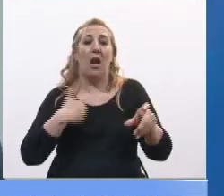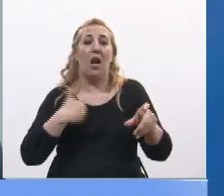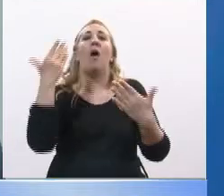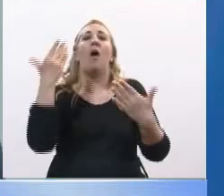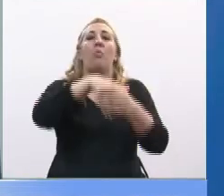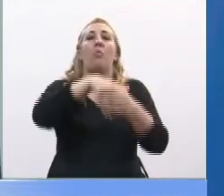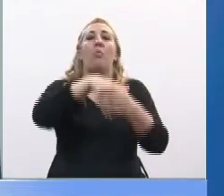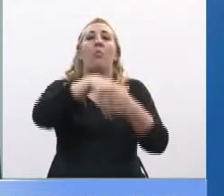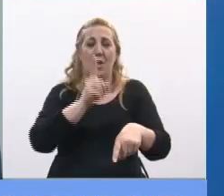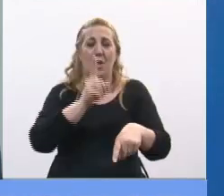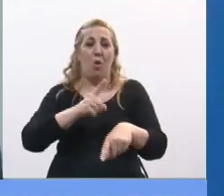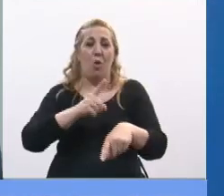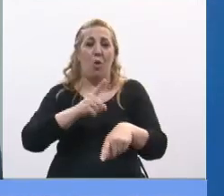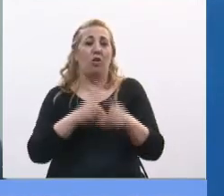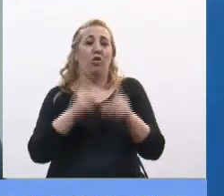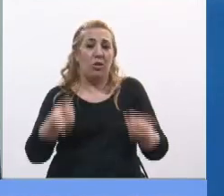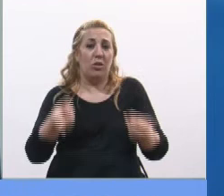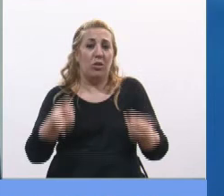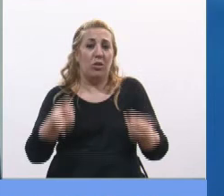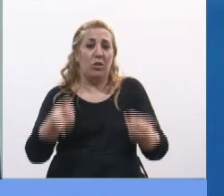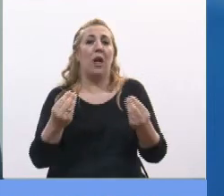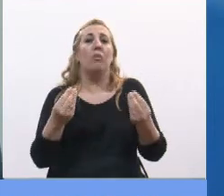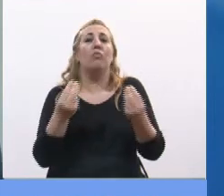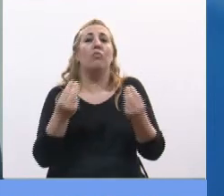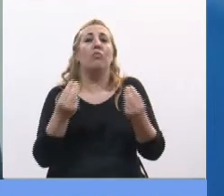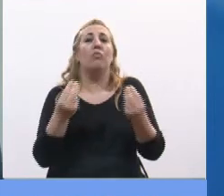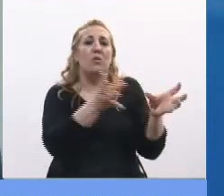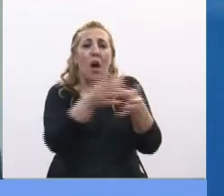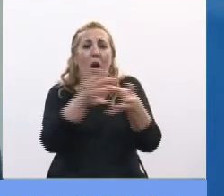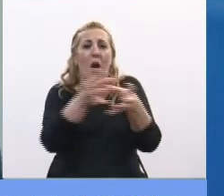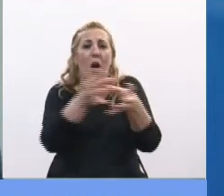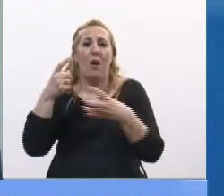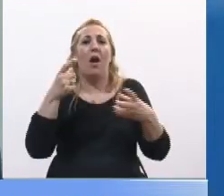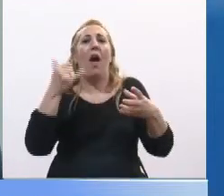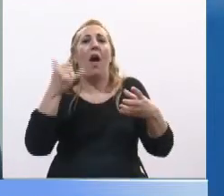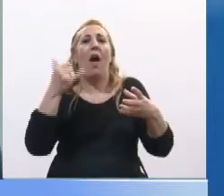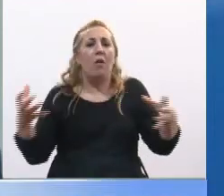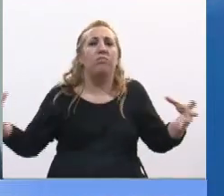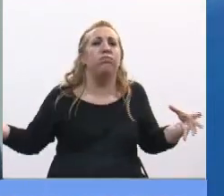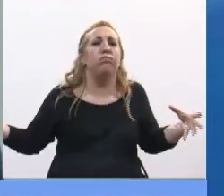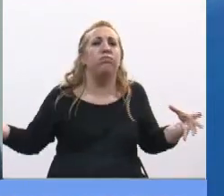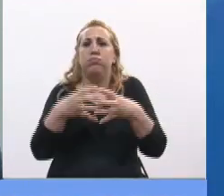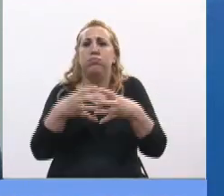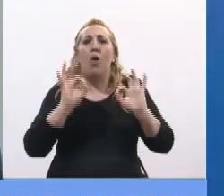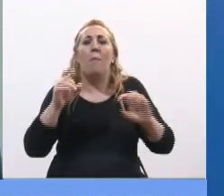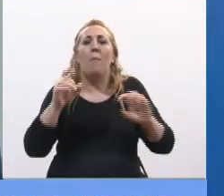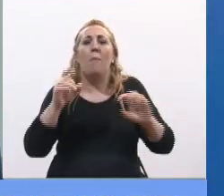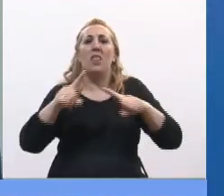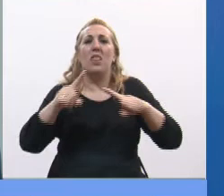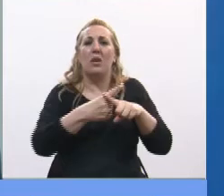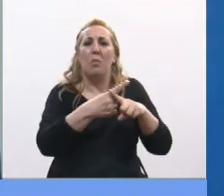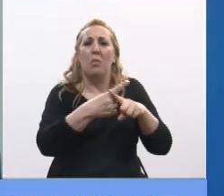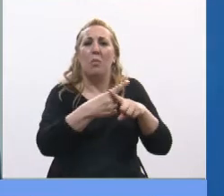aquel momento. ¿Por qué no destacar la multipartidaria, esa unión de toda la dirigencia política argentina